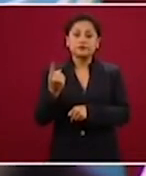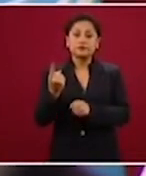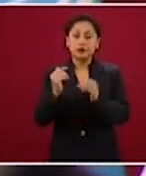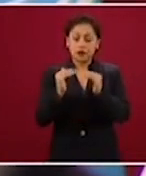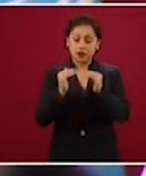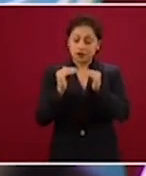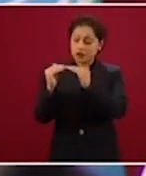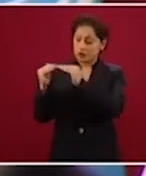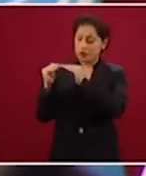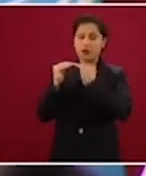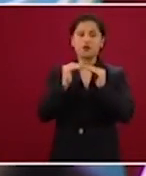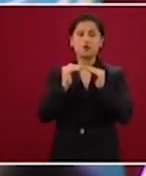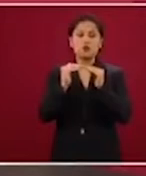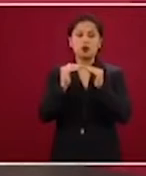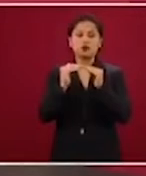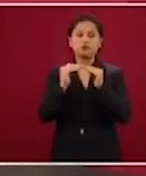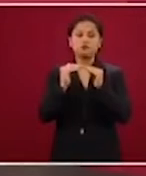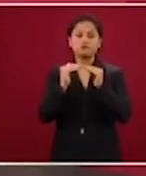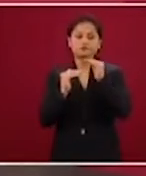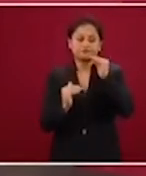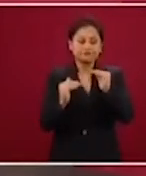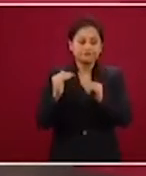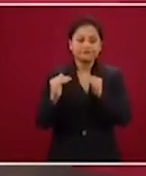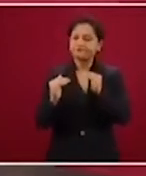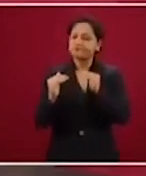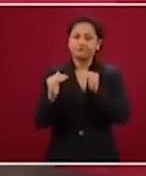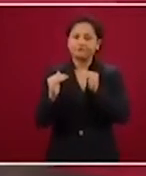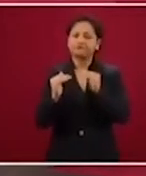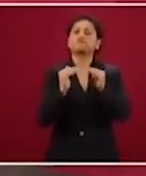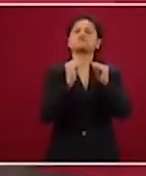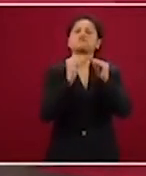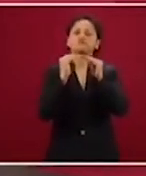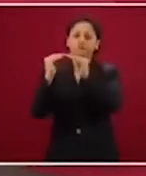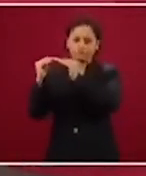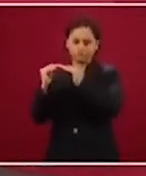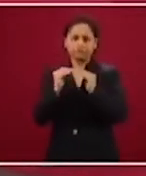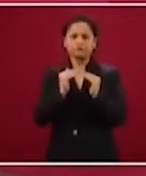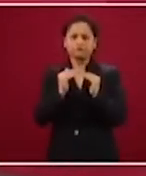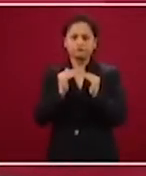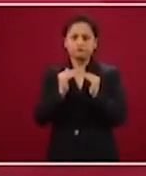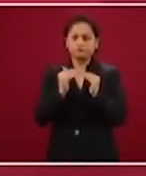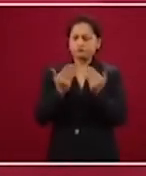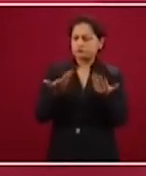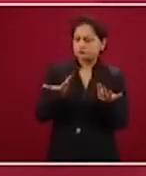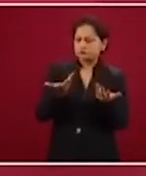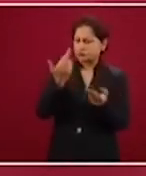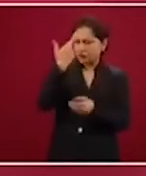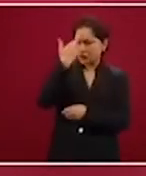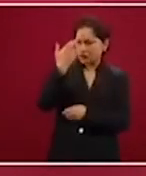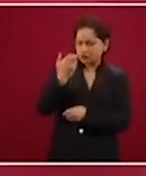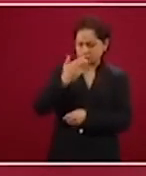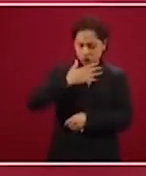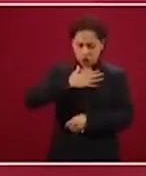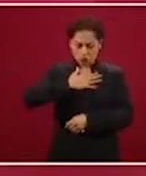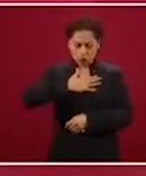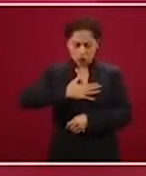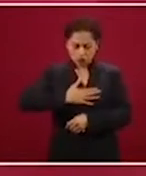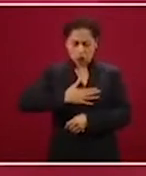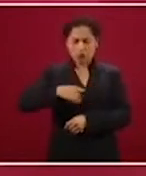desiguales la justicia es darle más al que tiene menos